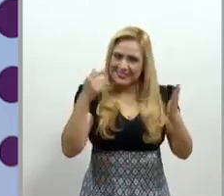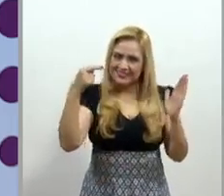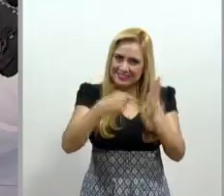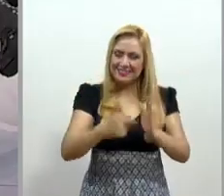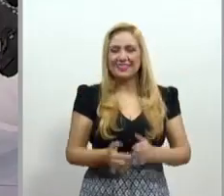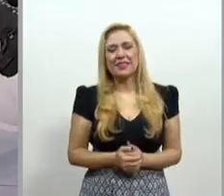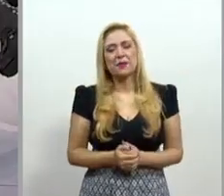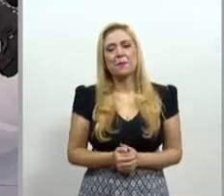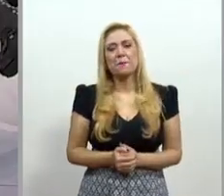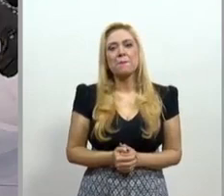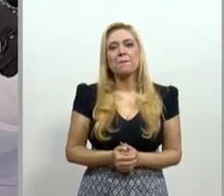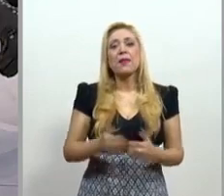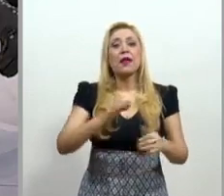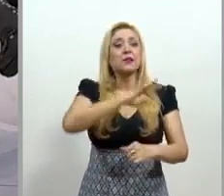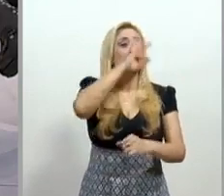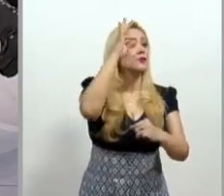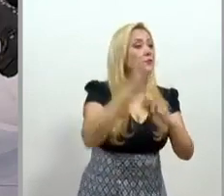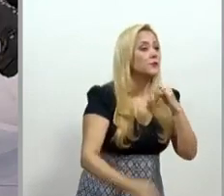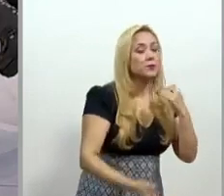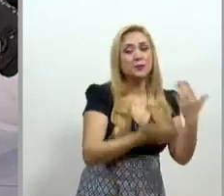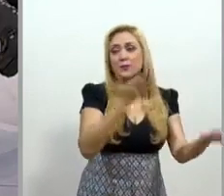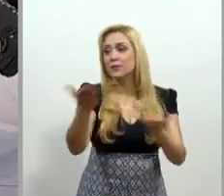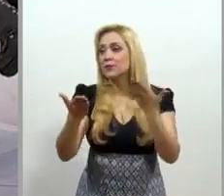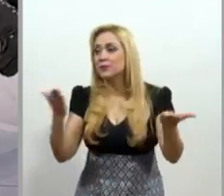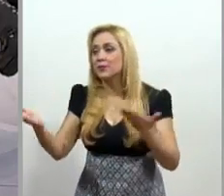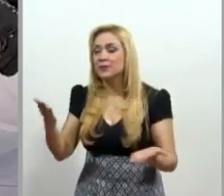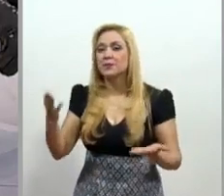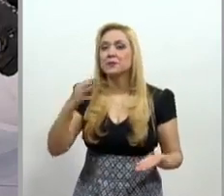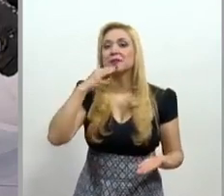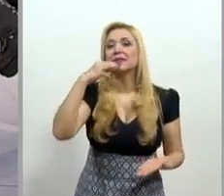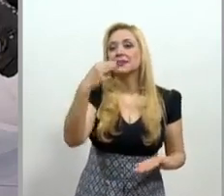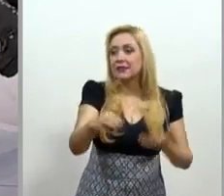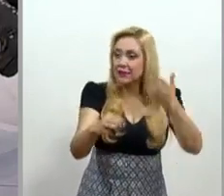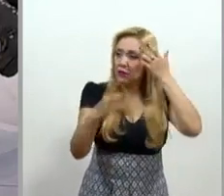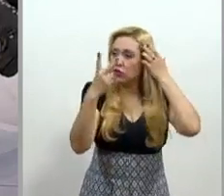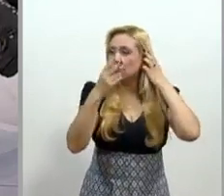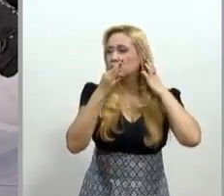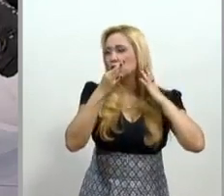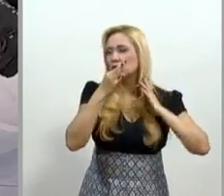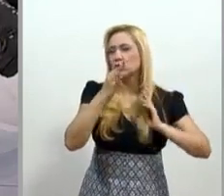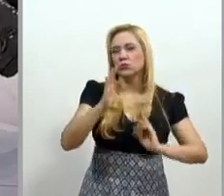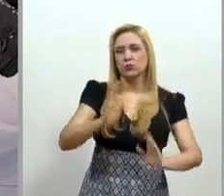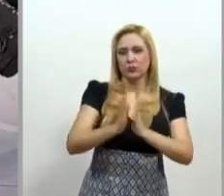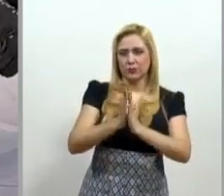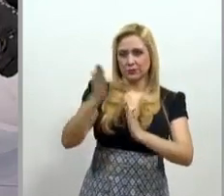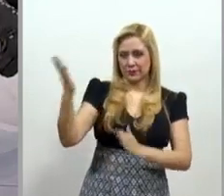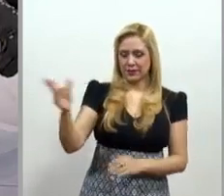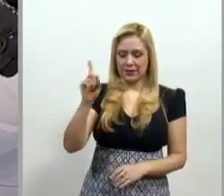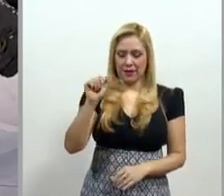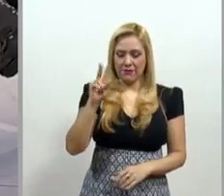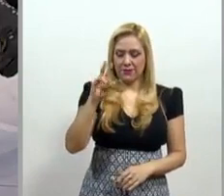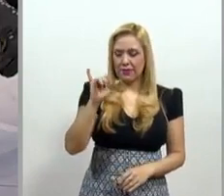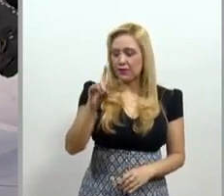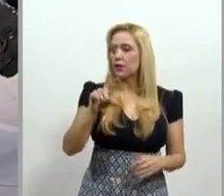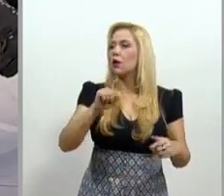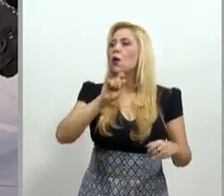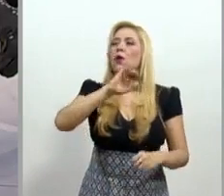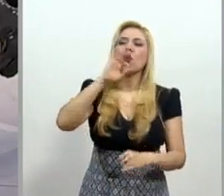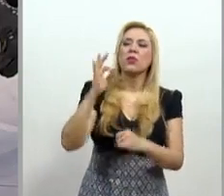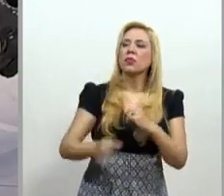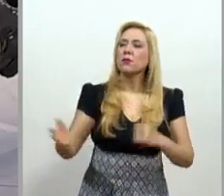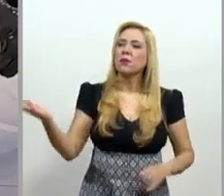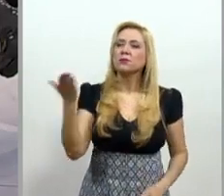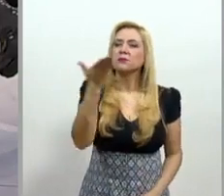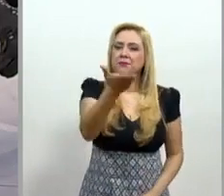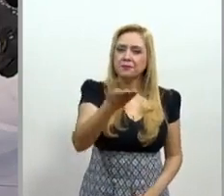tema. Nos tenemos que ir a la última ronda de conclusiones y reflexiones finales. Tenemos todavía unos minutos. Empezamos contigo, David. ¿Qué quisieras decir como